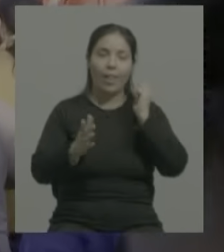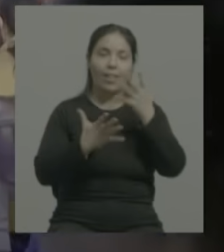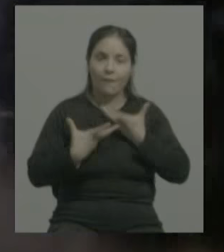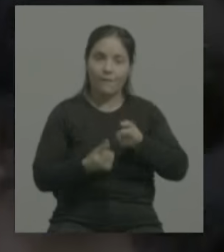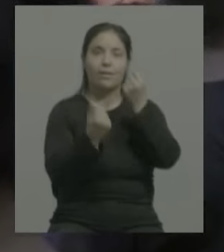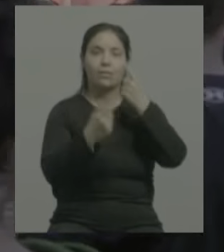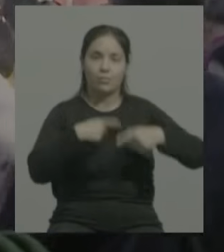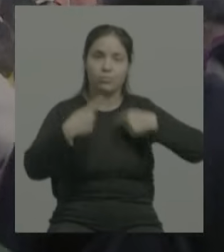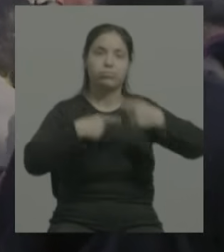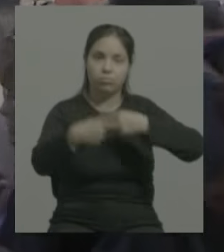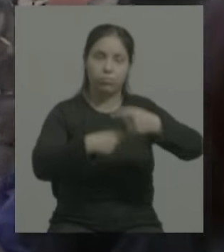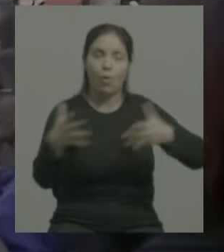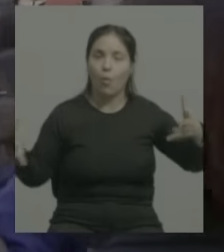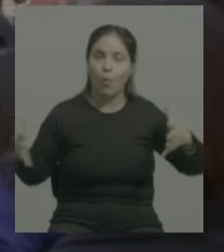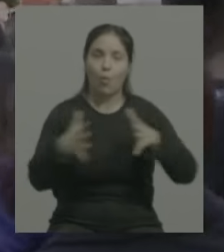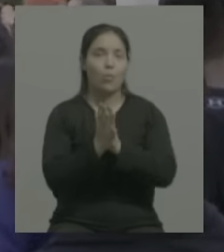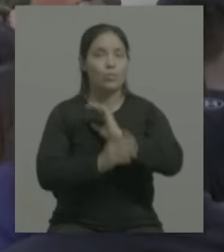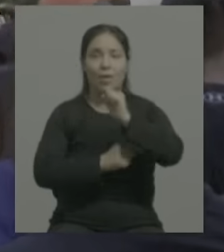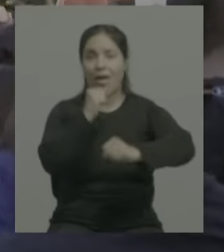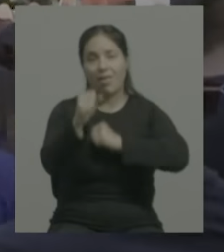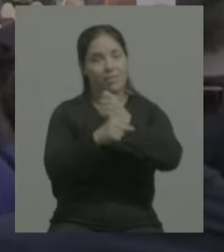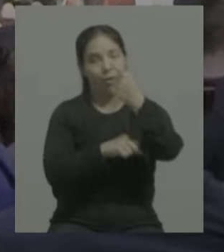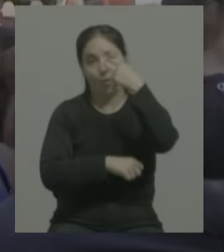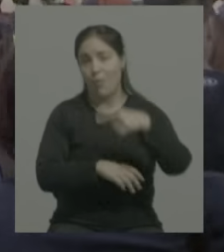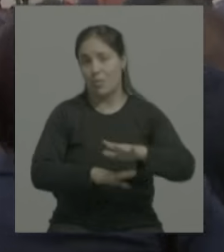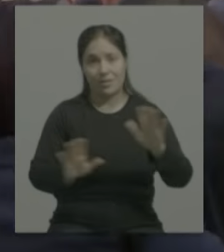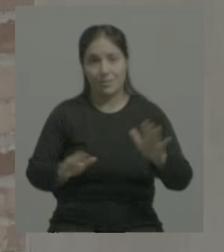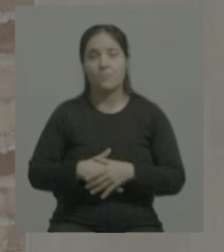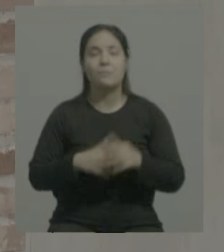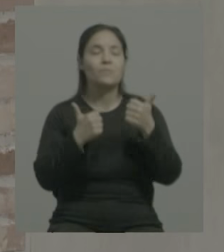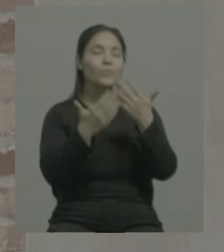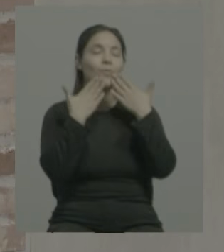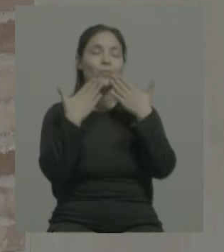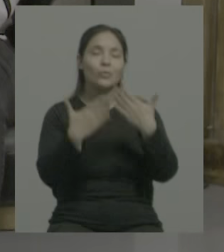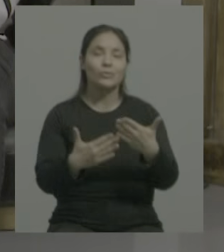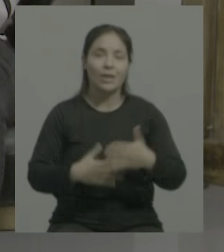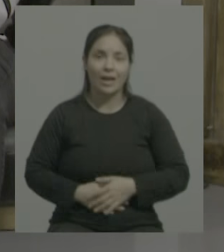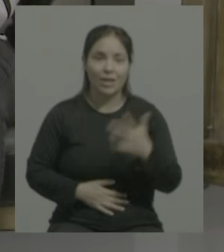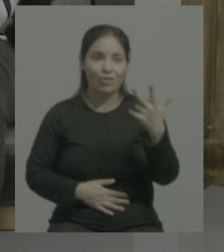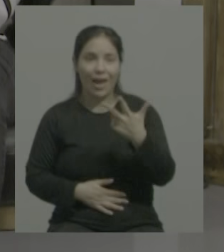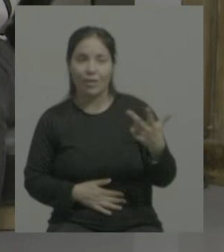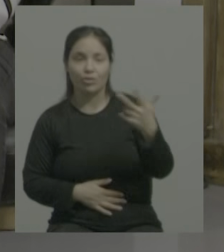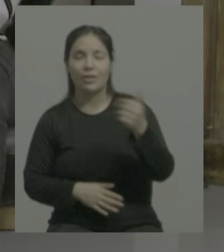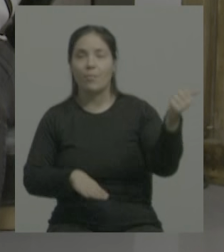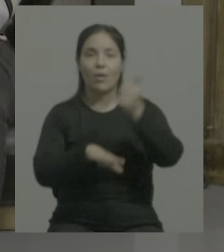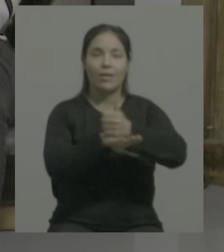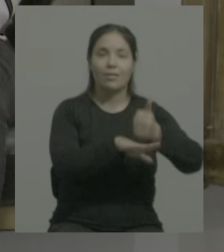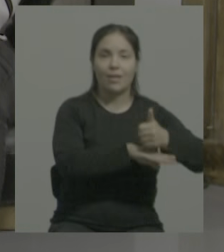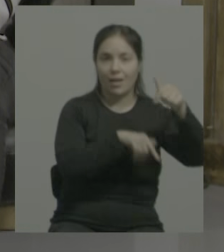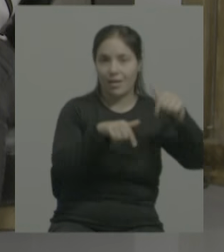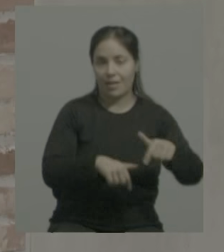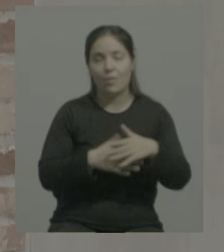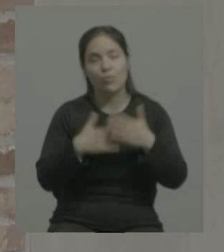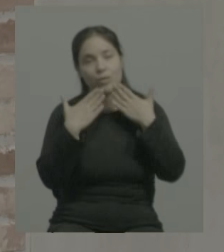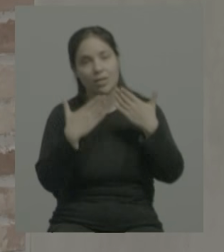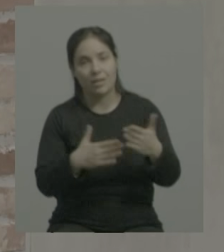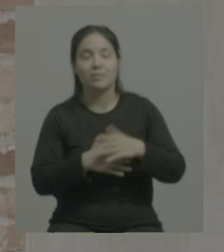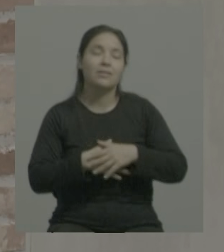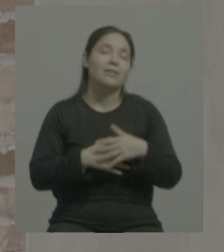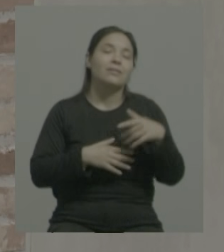hasta las últimas instancias. Muy bien. Bueno, muchísimas gracias a los tres por venir. Obviamente esto sería para